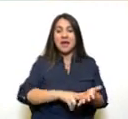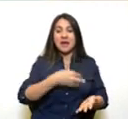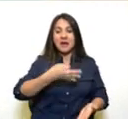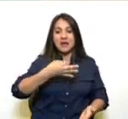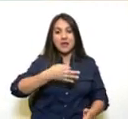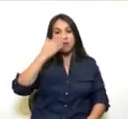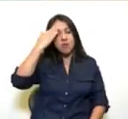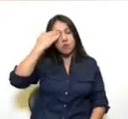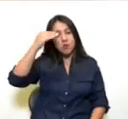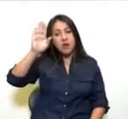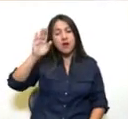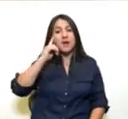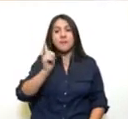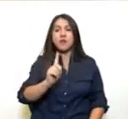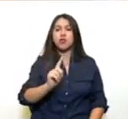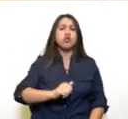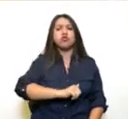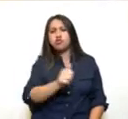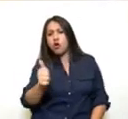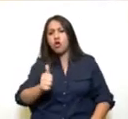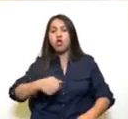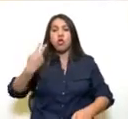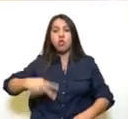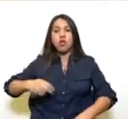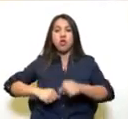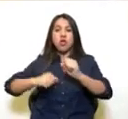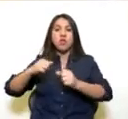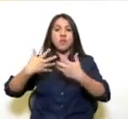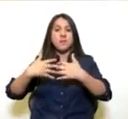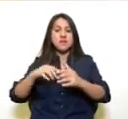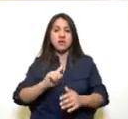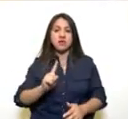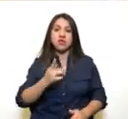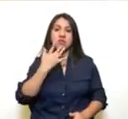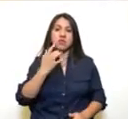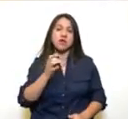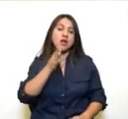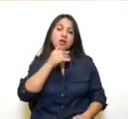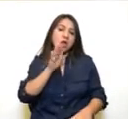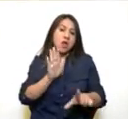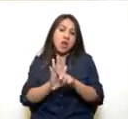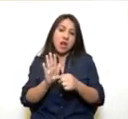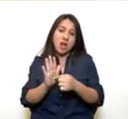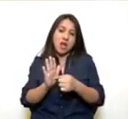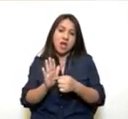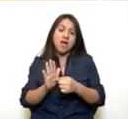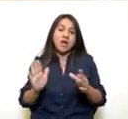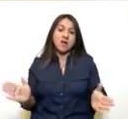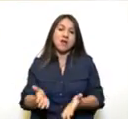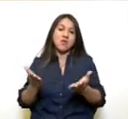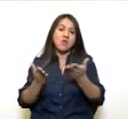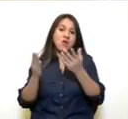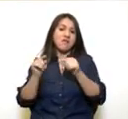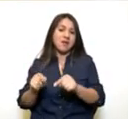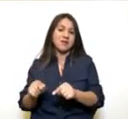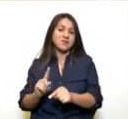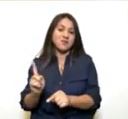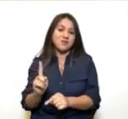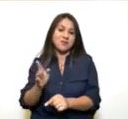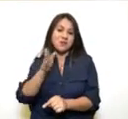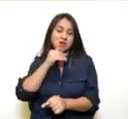sí pero no son todos los empresarios porque tampoco hay una ley que promueva eso